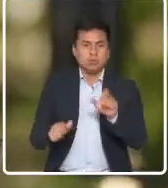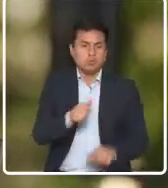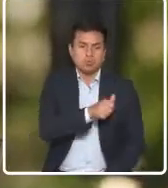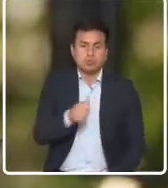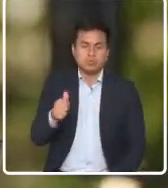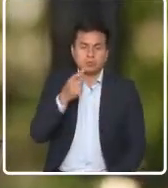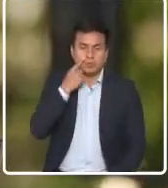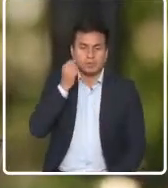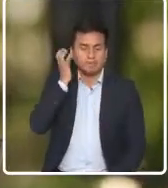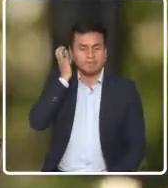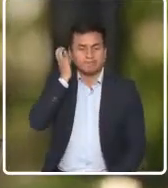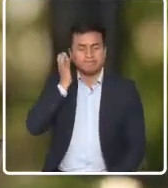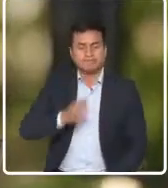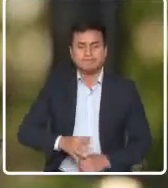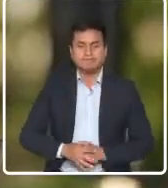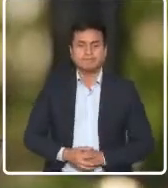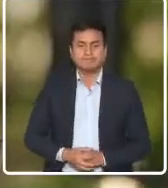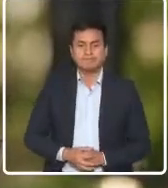todos.